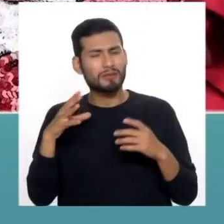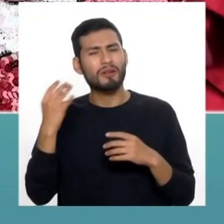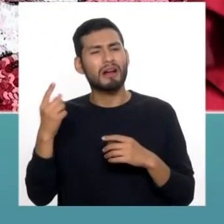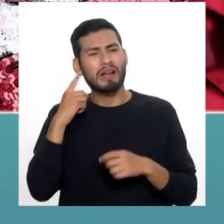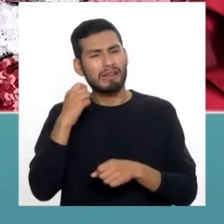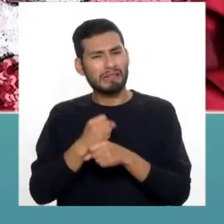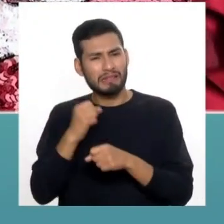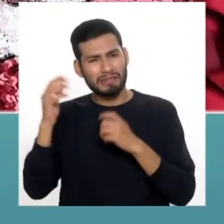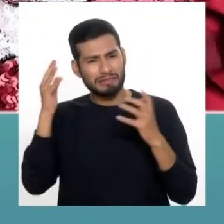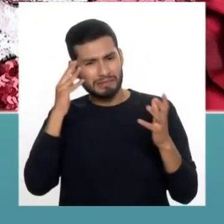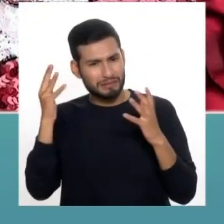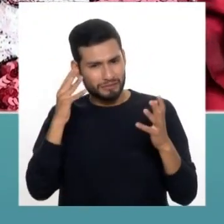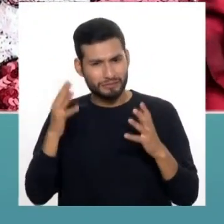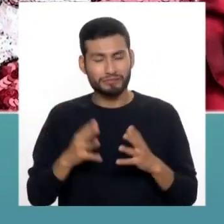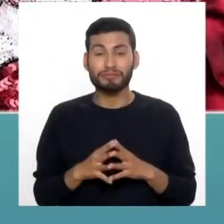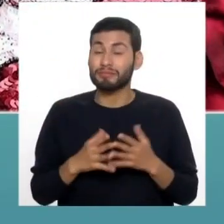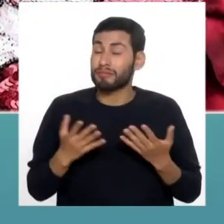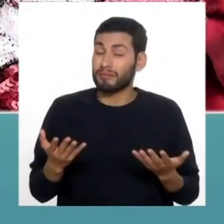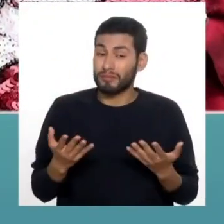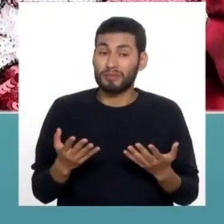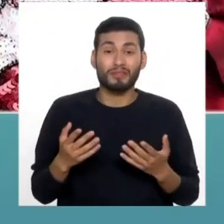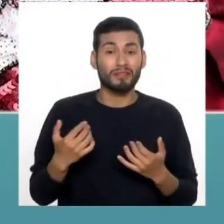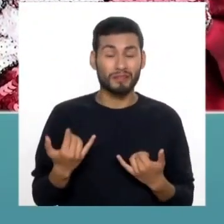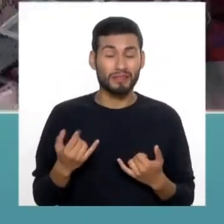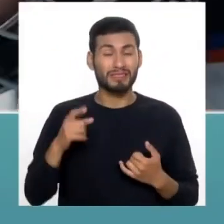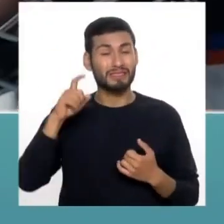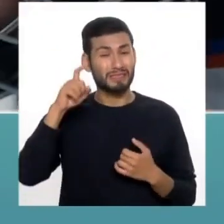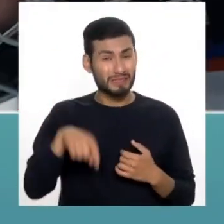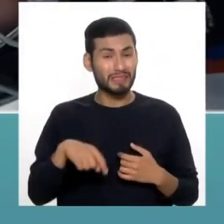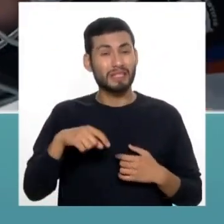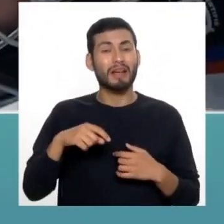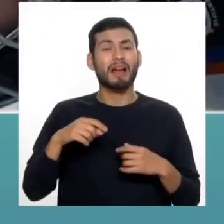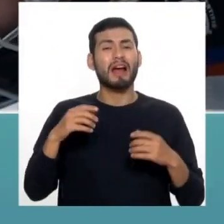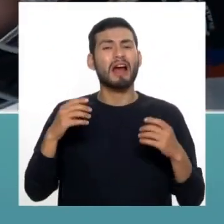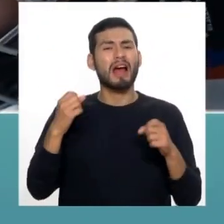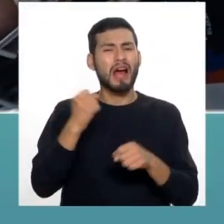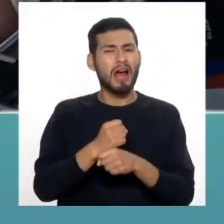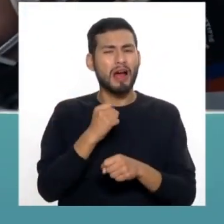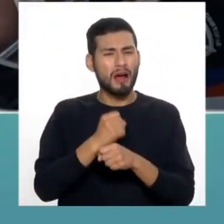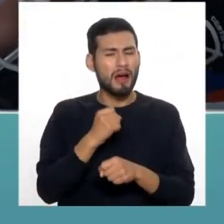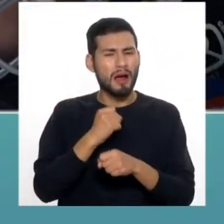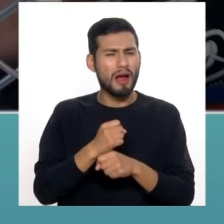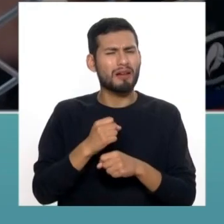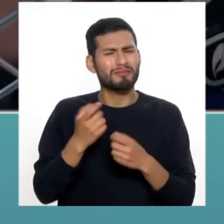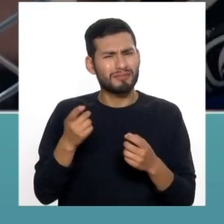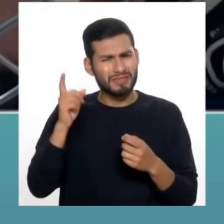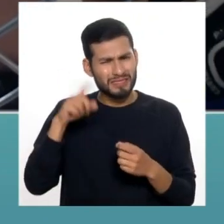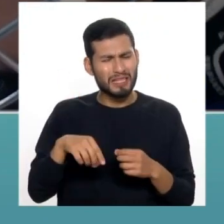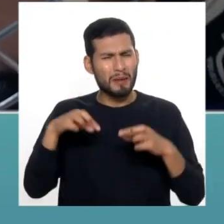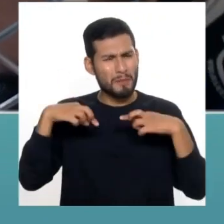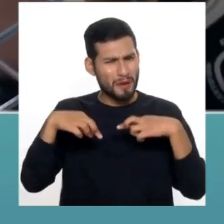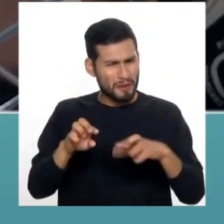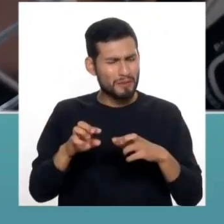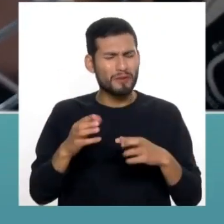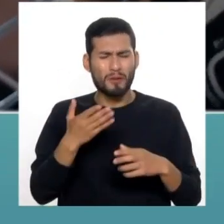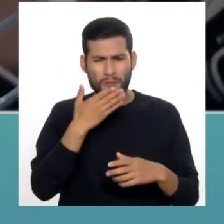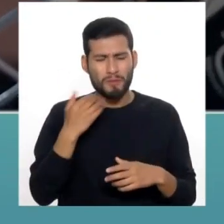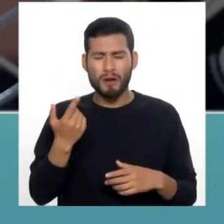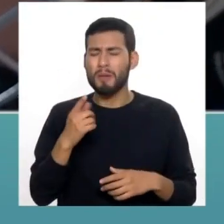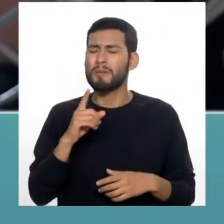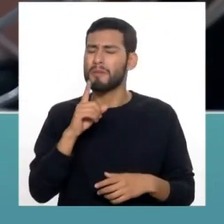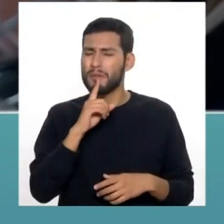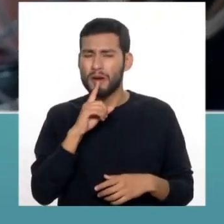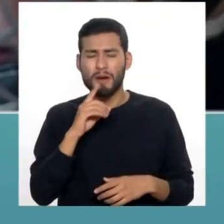temas laborales, y sí, de alguna manera debería de haber algún tipo de solución a esto para que todas las madres y todos